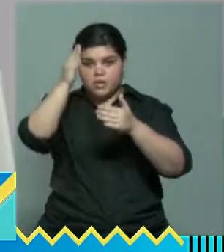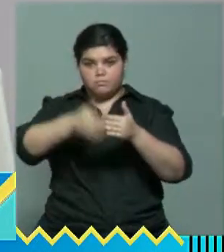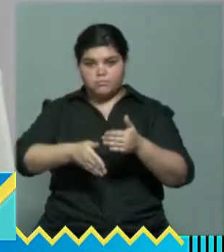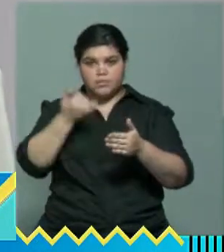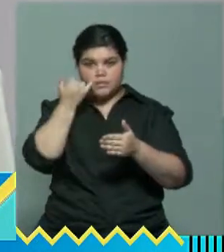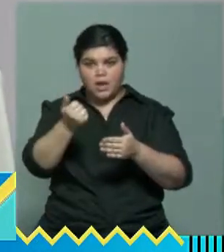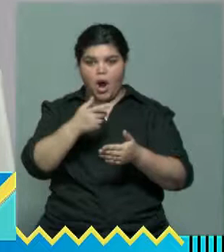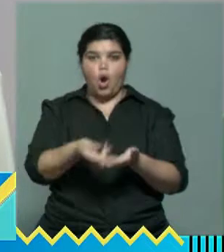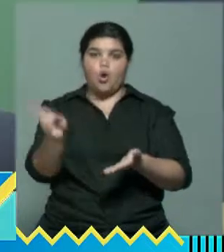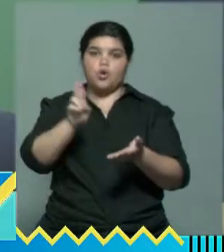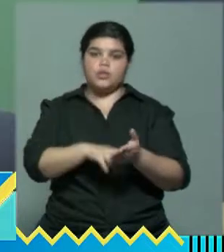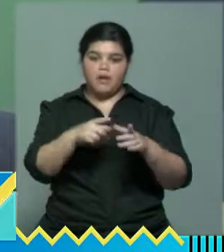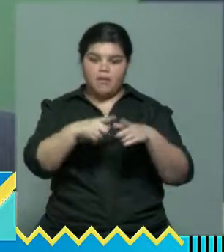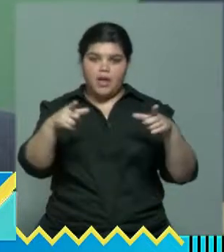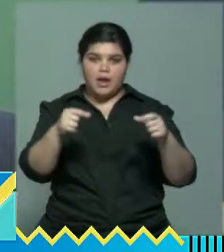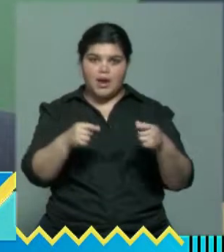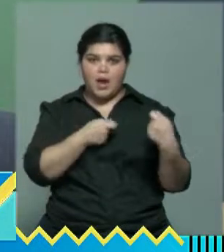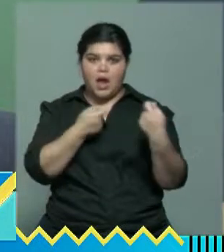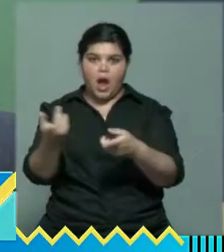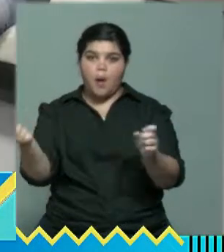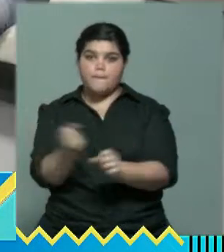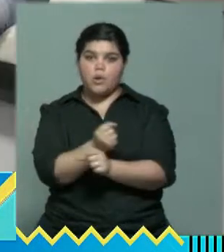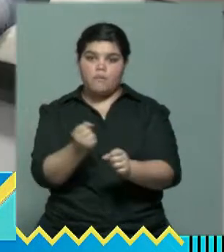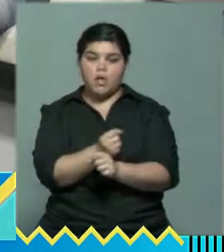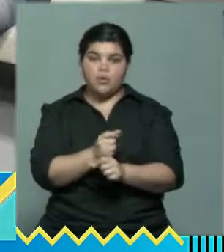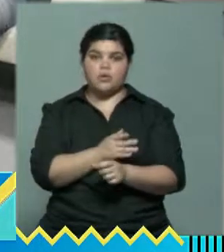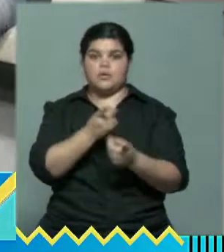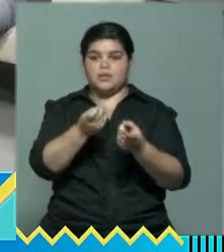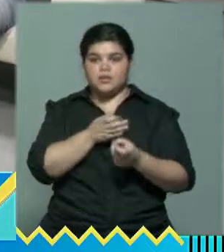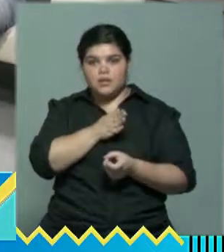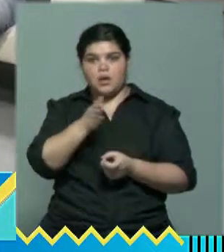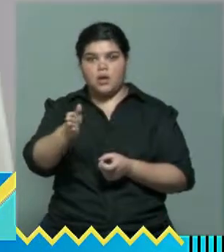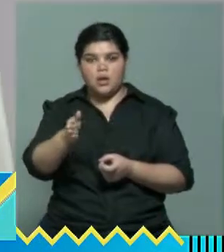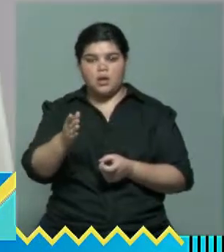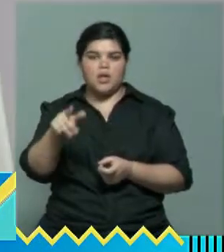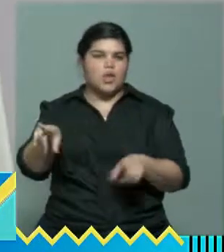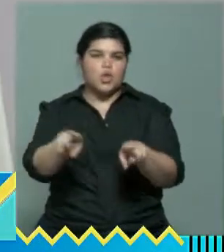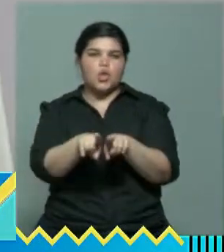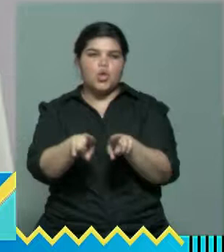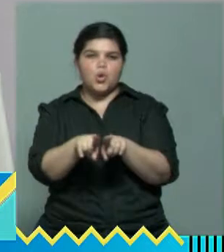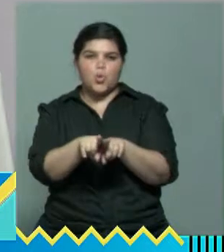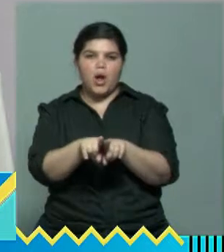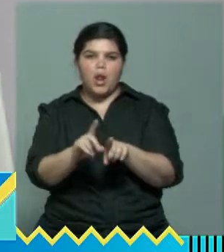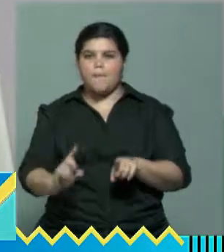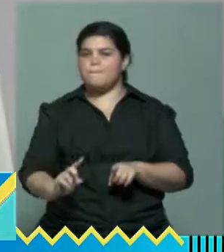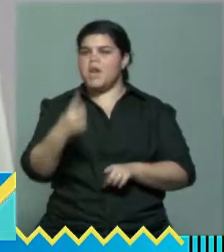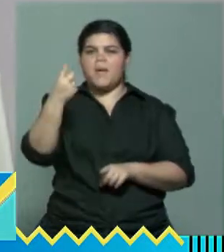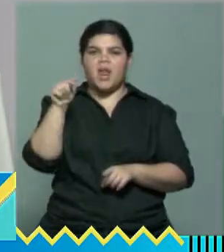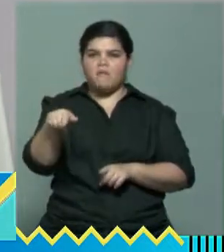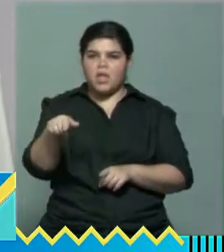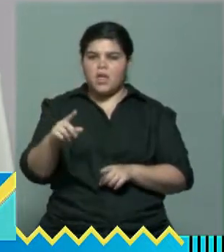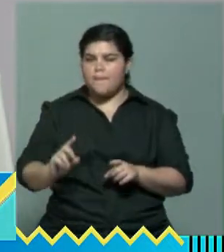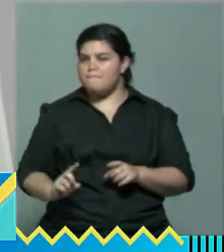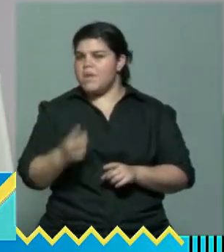obtener nuevamente su habilitación, deberá rendir en una oficina de licencias como si fuese un postulante primario, ¿no? O